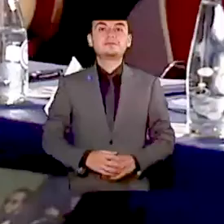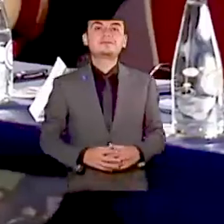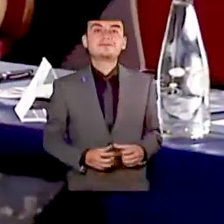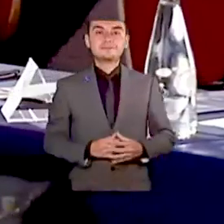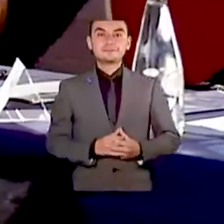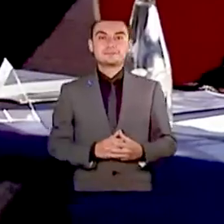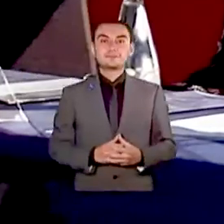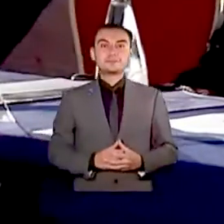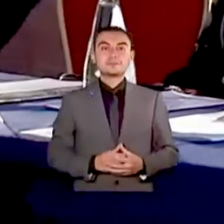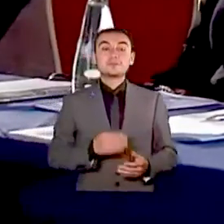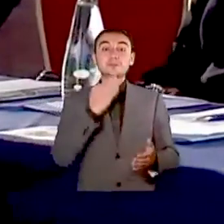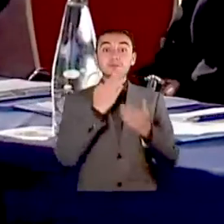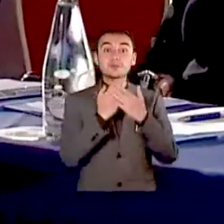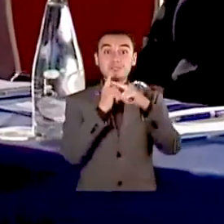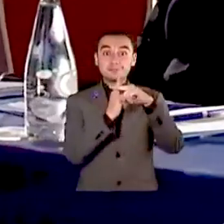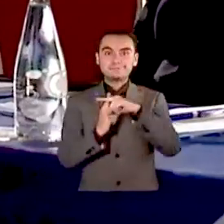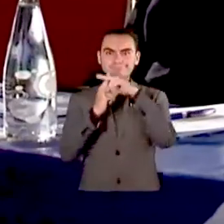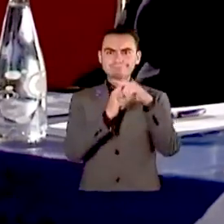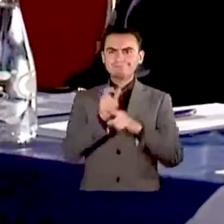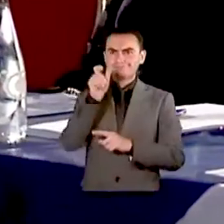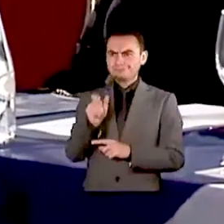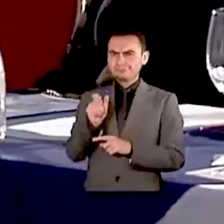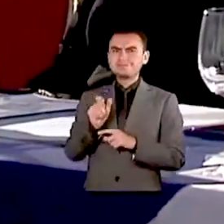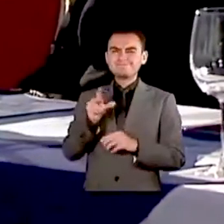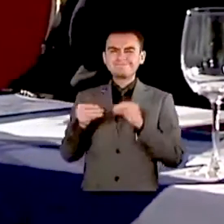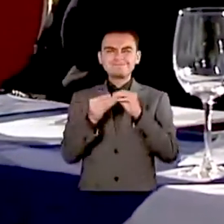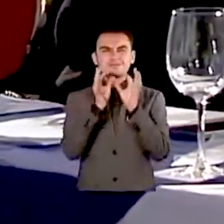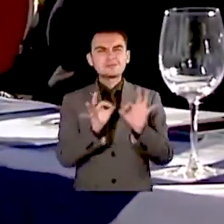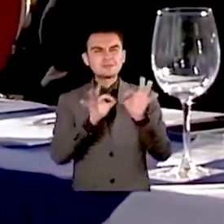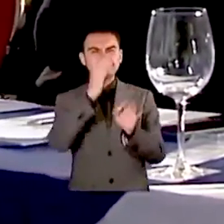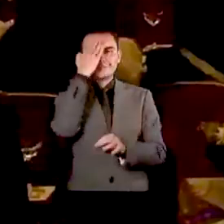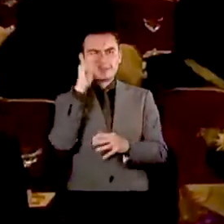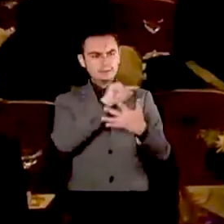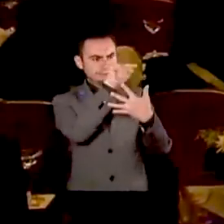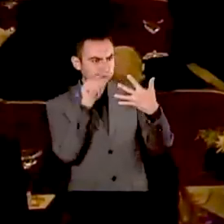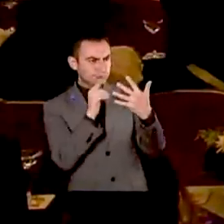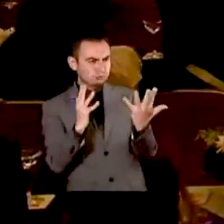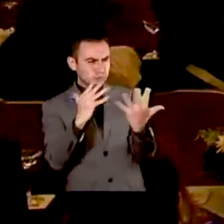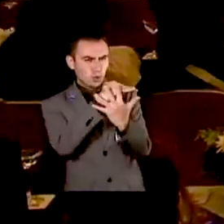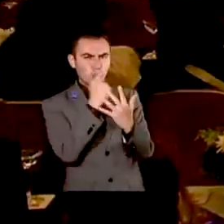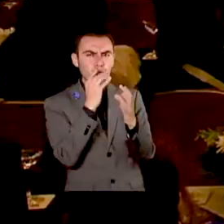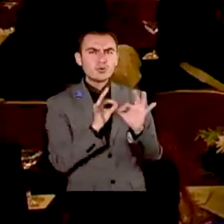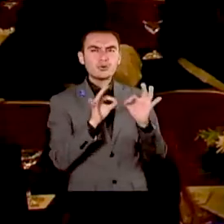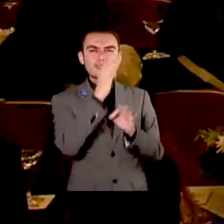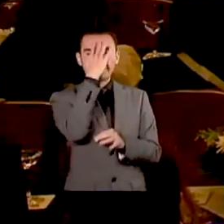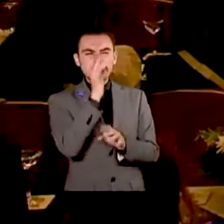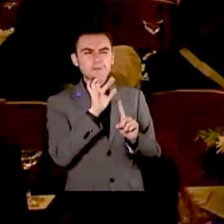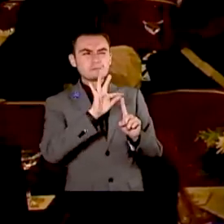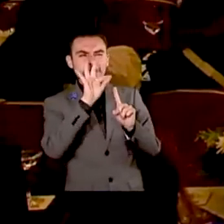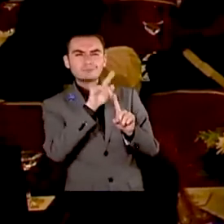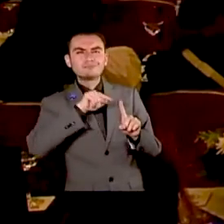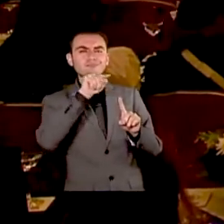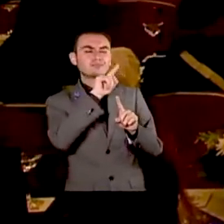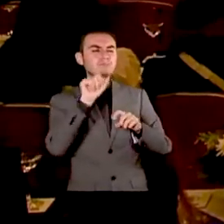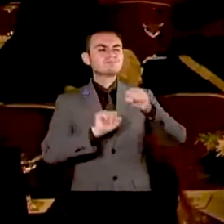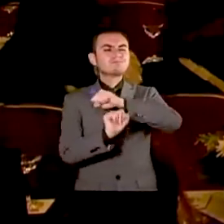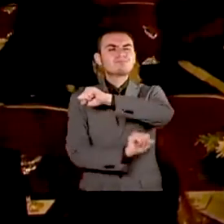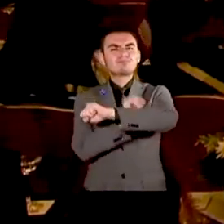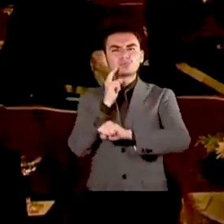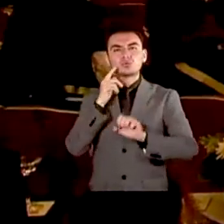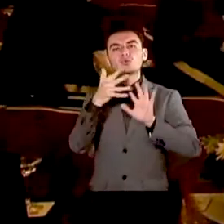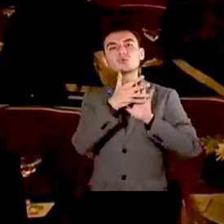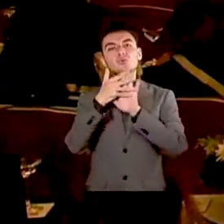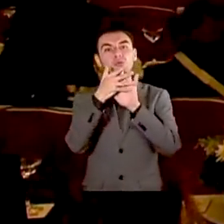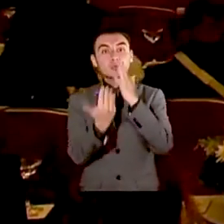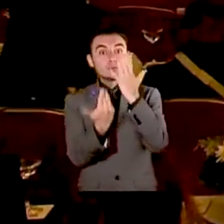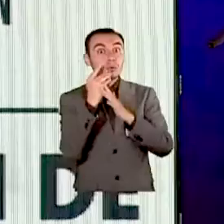Muchas gracias, señora procuradora. Y uno de los ejes transversales que se constituye en el principal pilar de este modelo